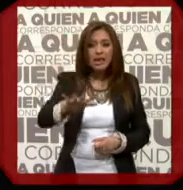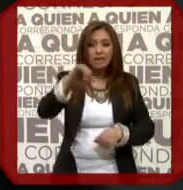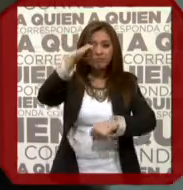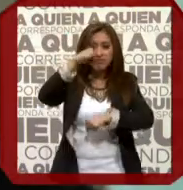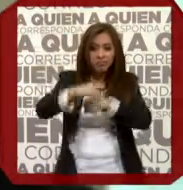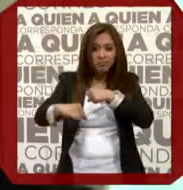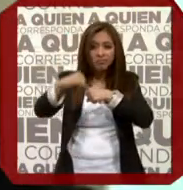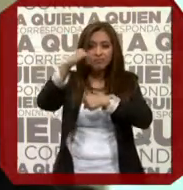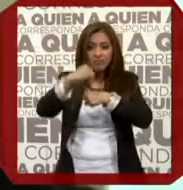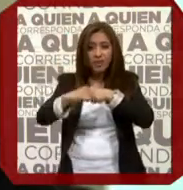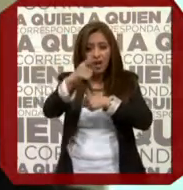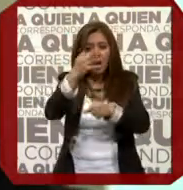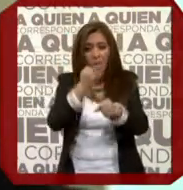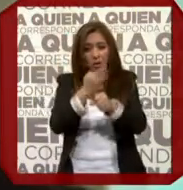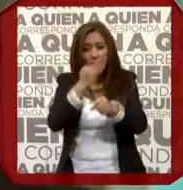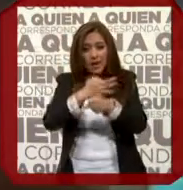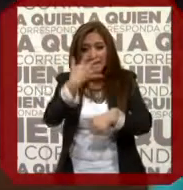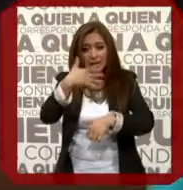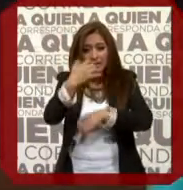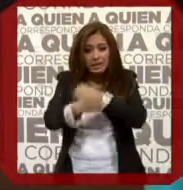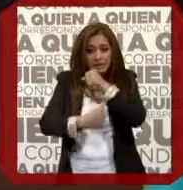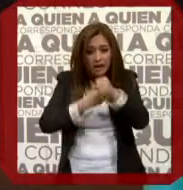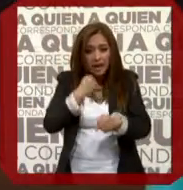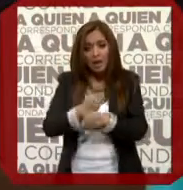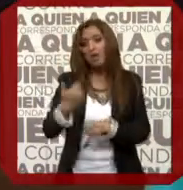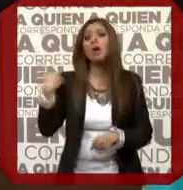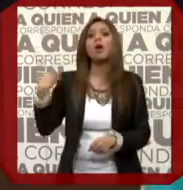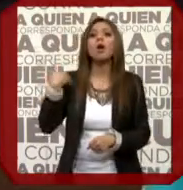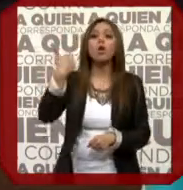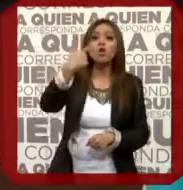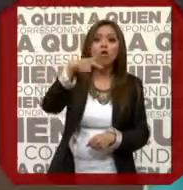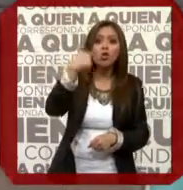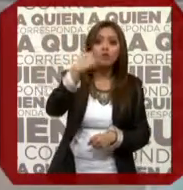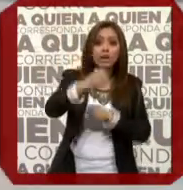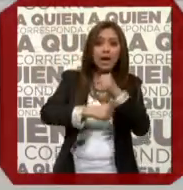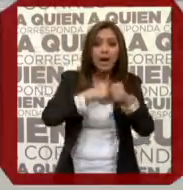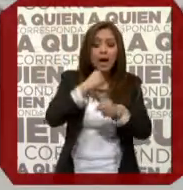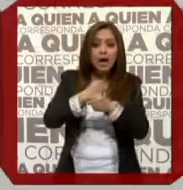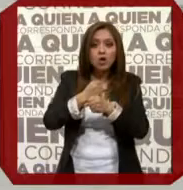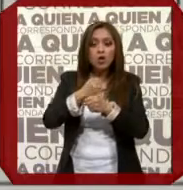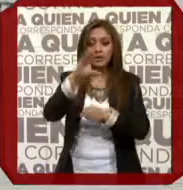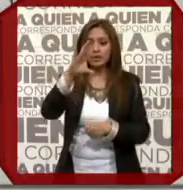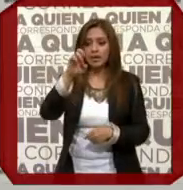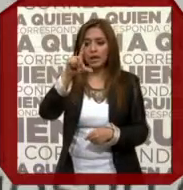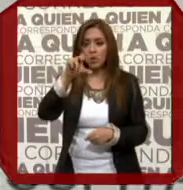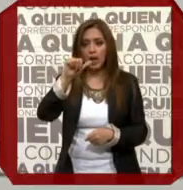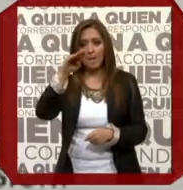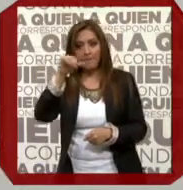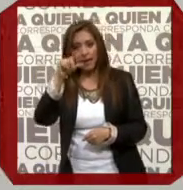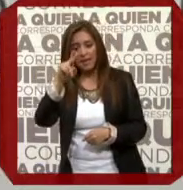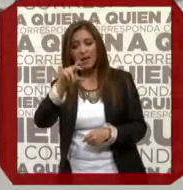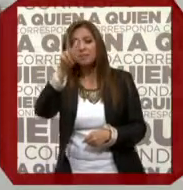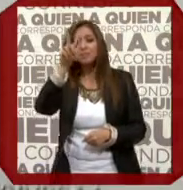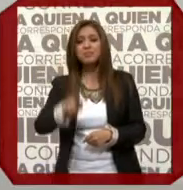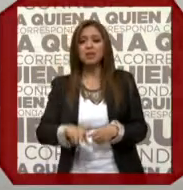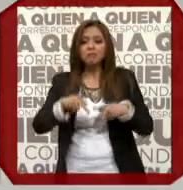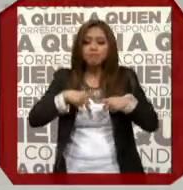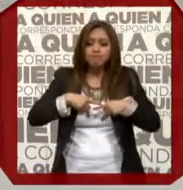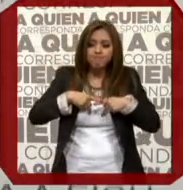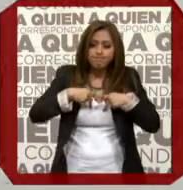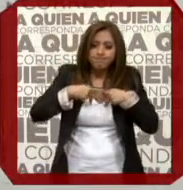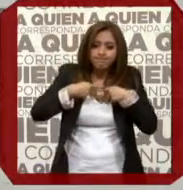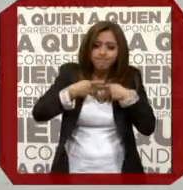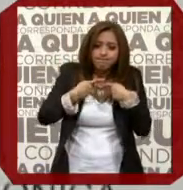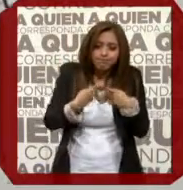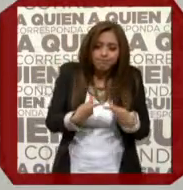largo de sus 15 años. Hace 2 años fue trasplantado de células madres. La enfermedad es una deficiencia del sistema inmune que debilita